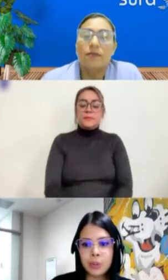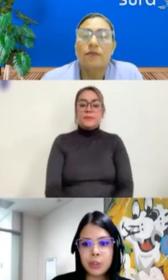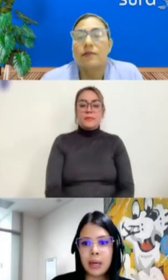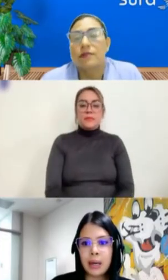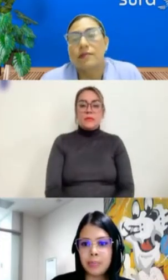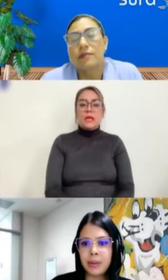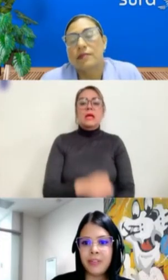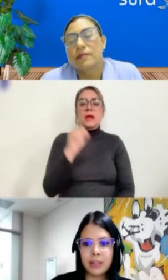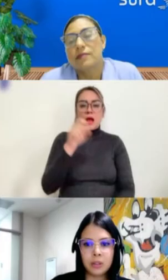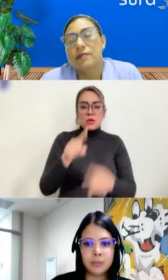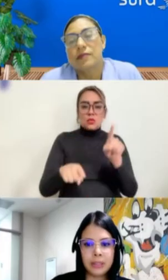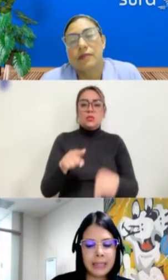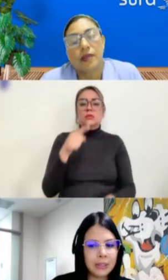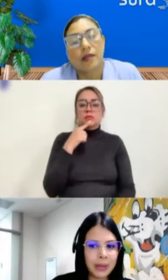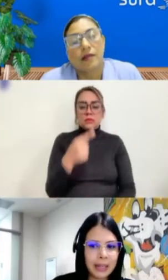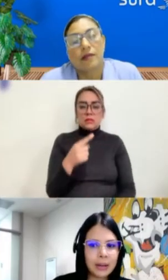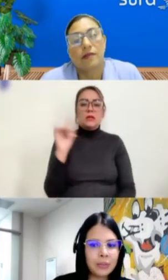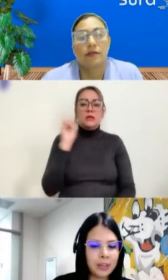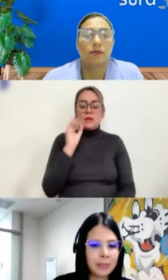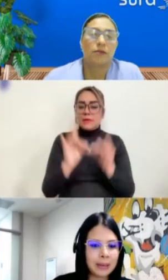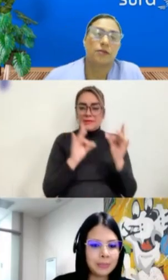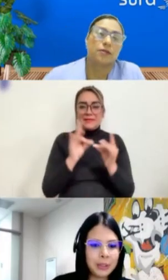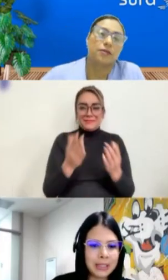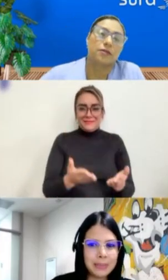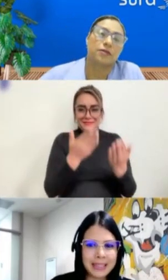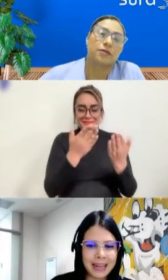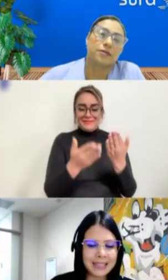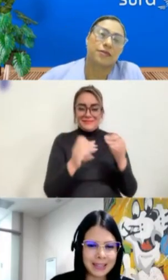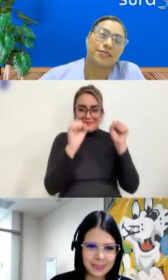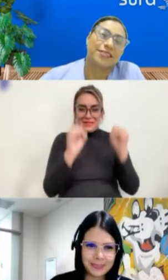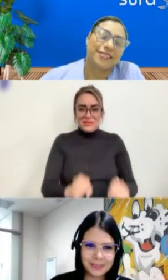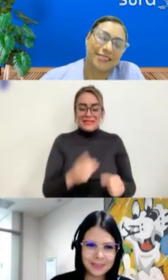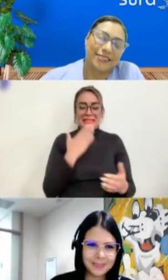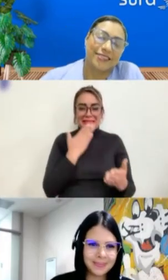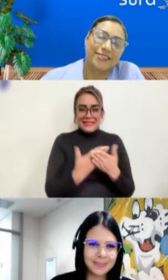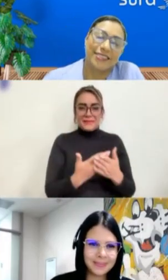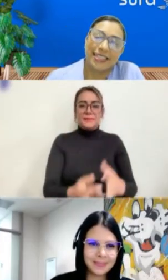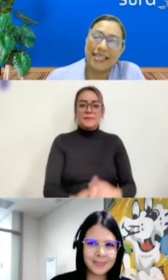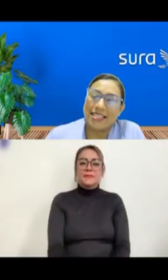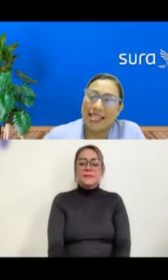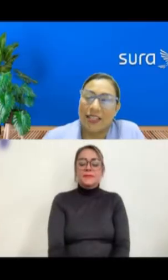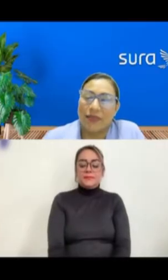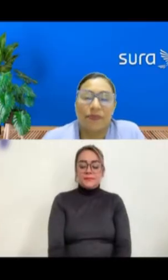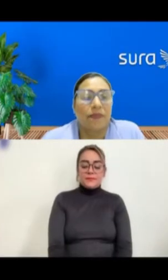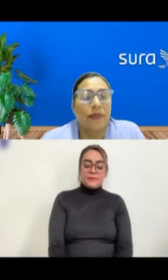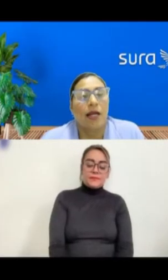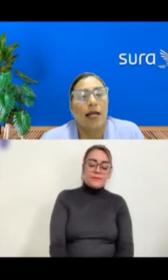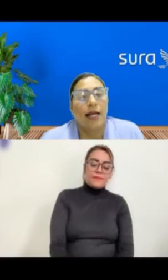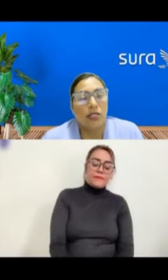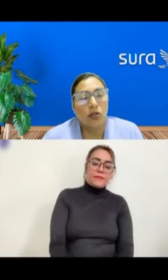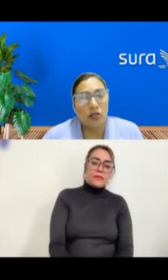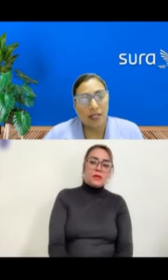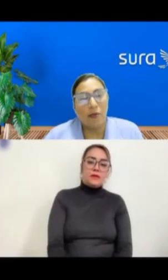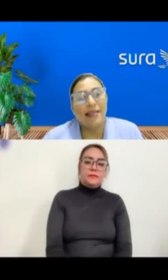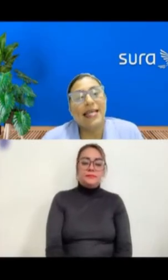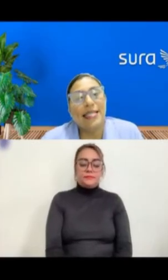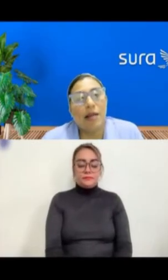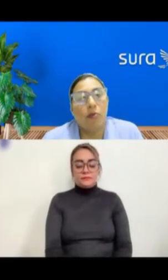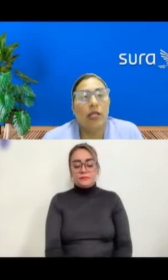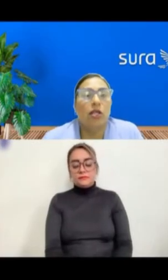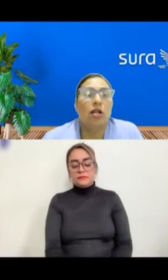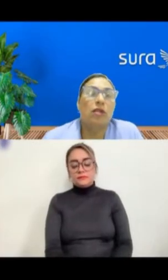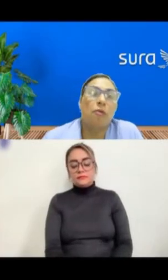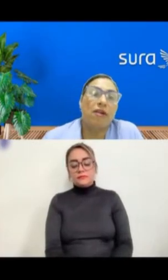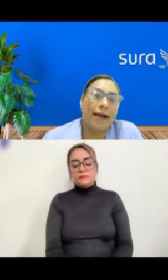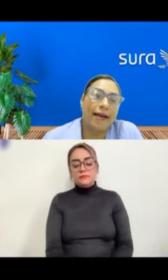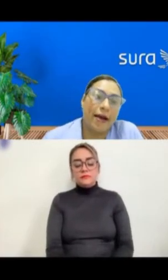se escucha, perfecto, listo, quería confirmar. Muchísimas gracias. Gracias a ti. Listo, entonces como les